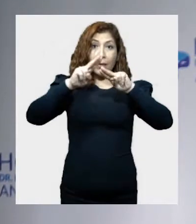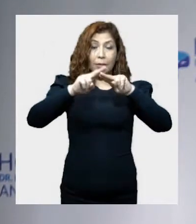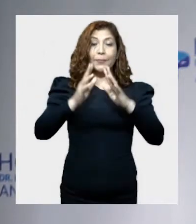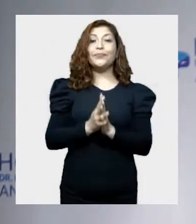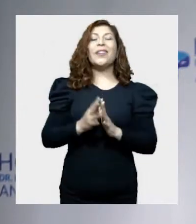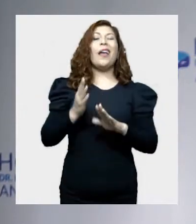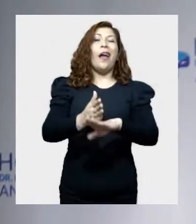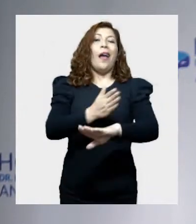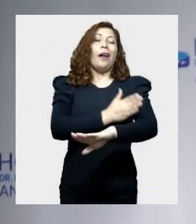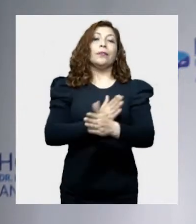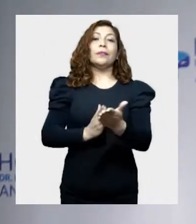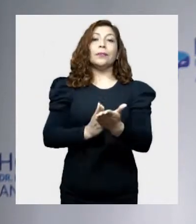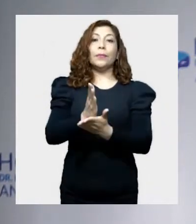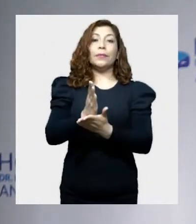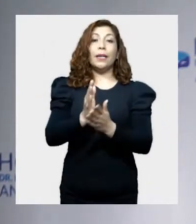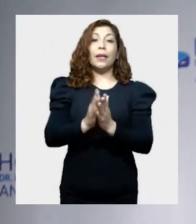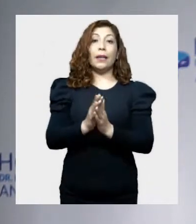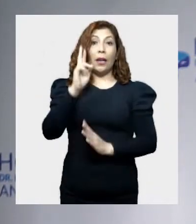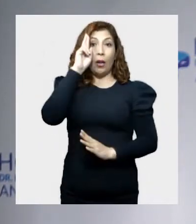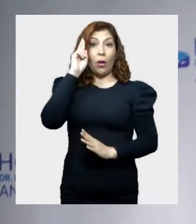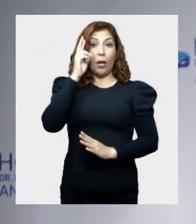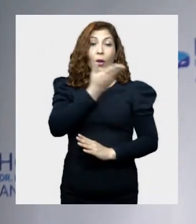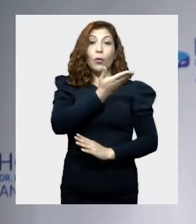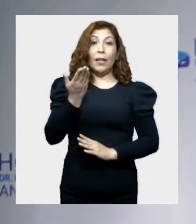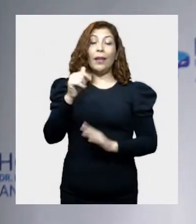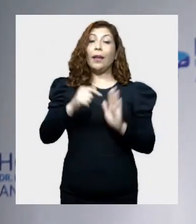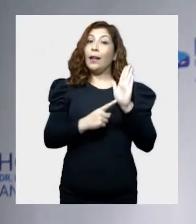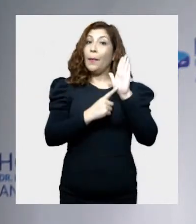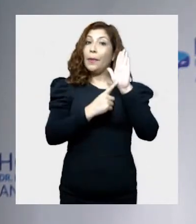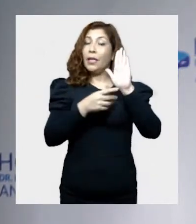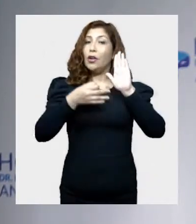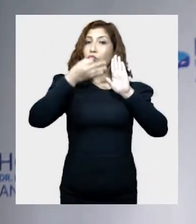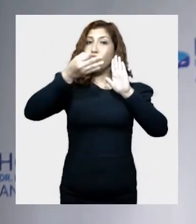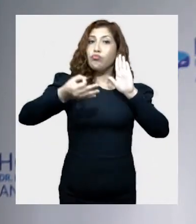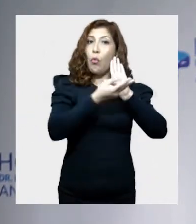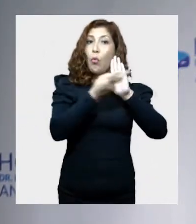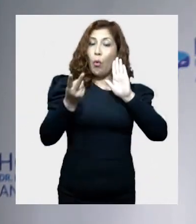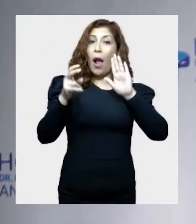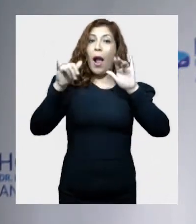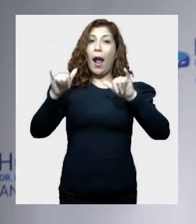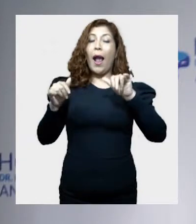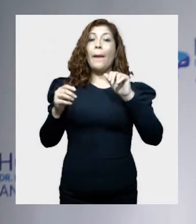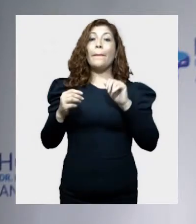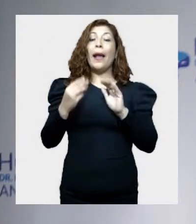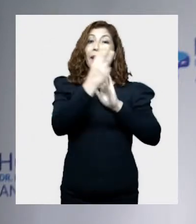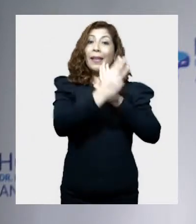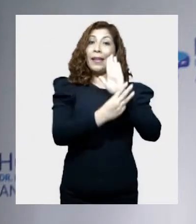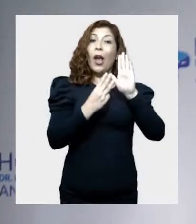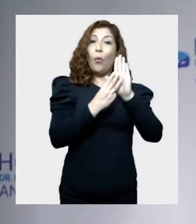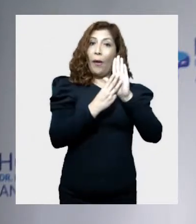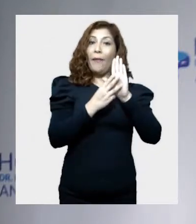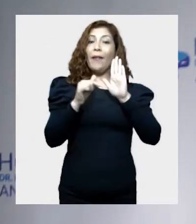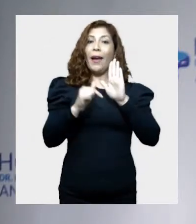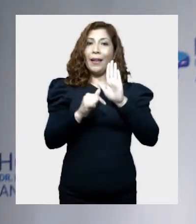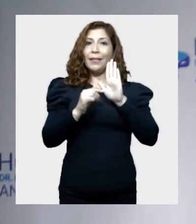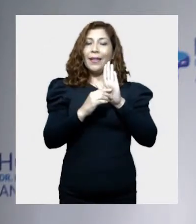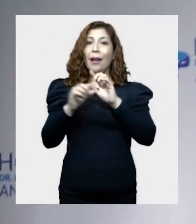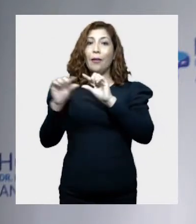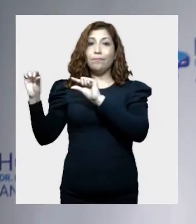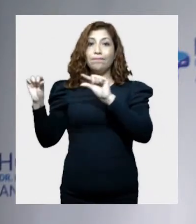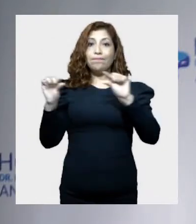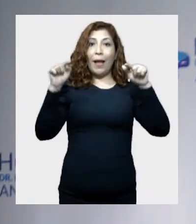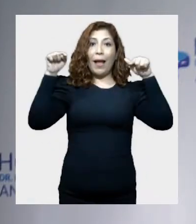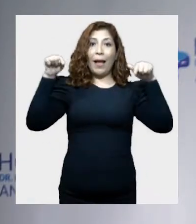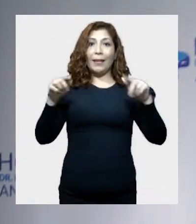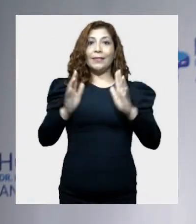Antes de comenzar, les recordamos que esta presentación quedará a su disposición en nuestra página web, cuya dirección está apareciendo